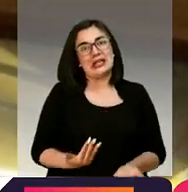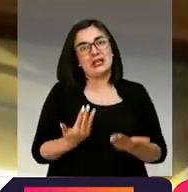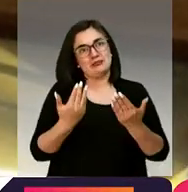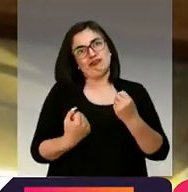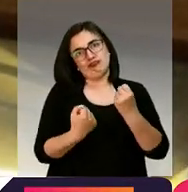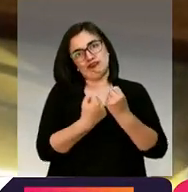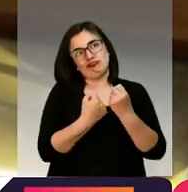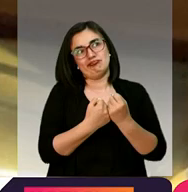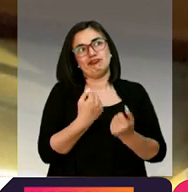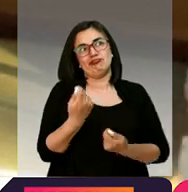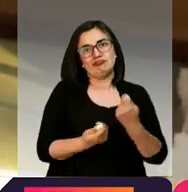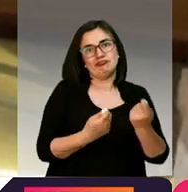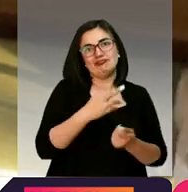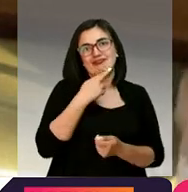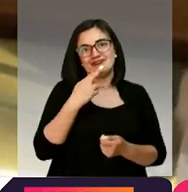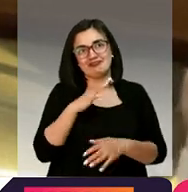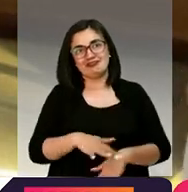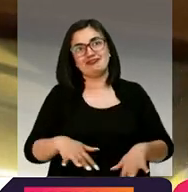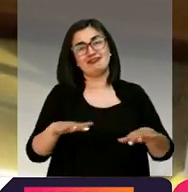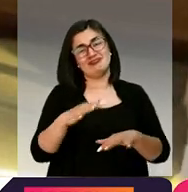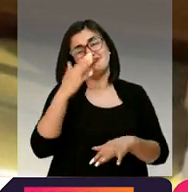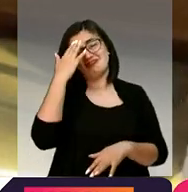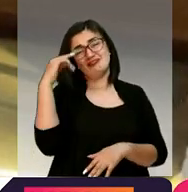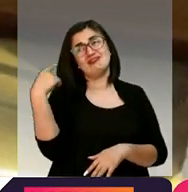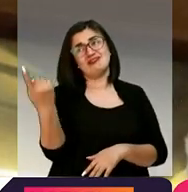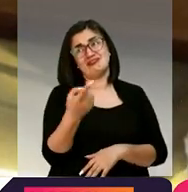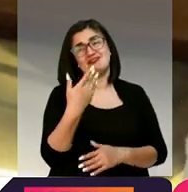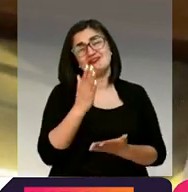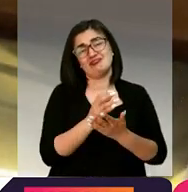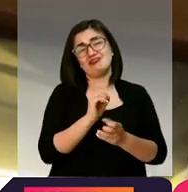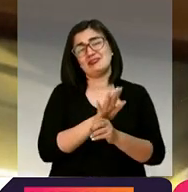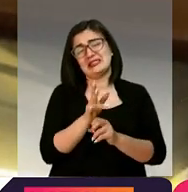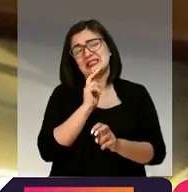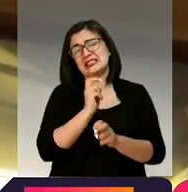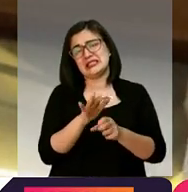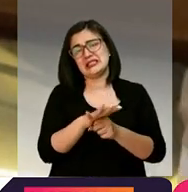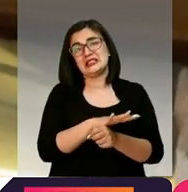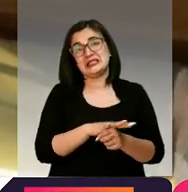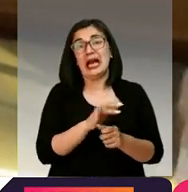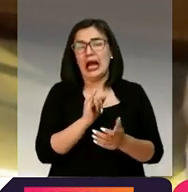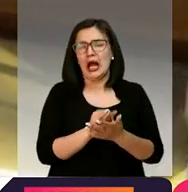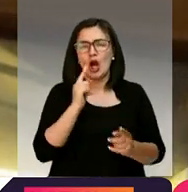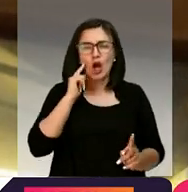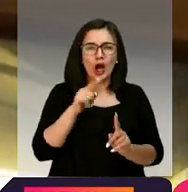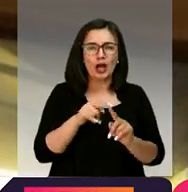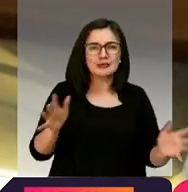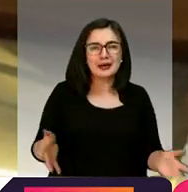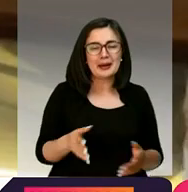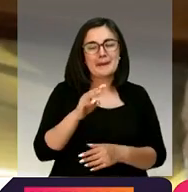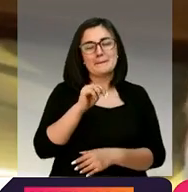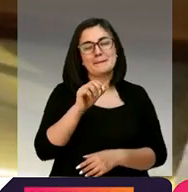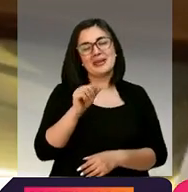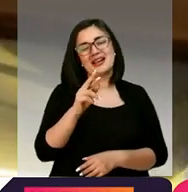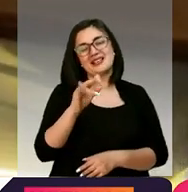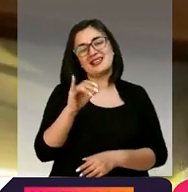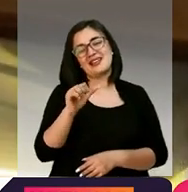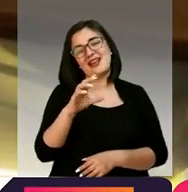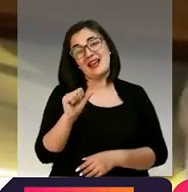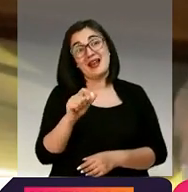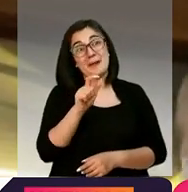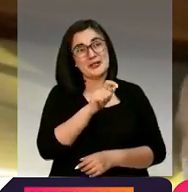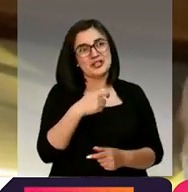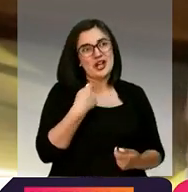para ellos, porque no es un secreto todo lo que estamos pasando por el COVID, y ese es el principal objetivo que tiene La Matriarca: apoyar a nuestros emprendedores